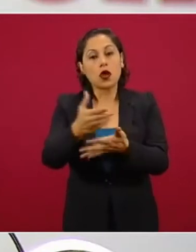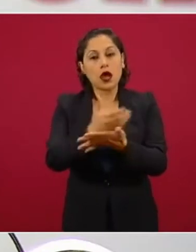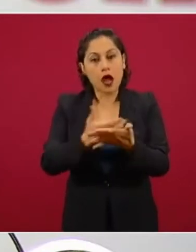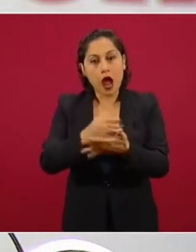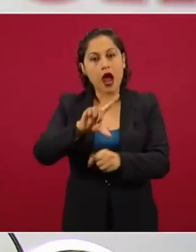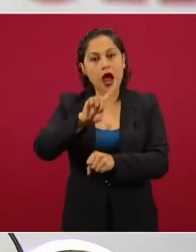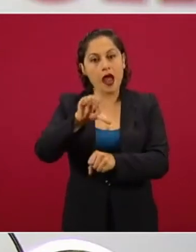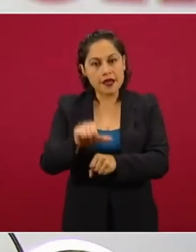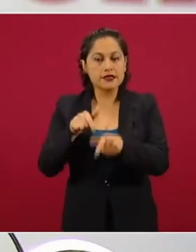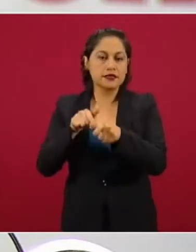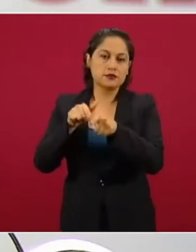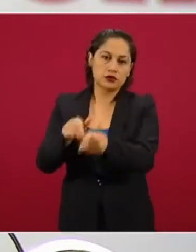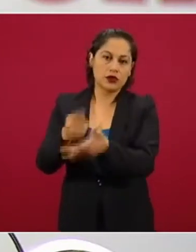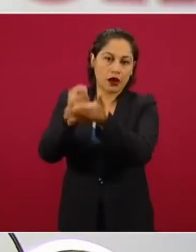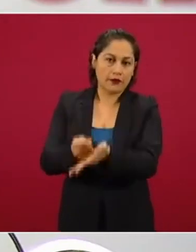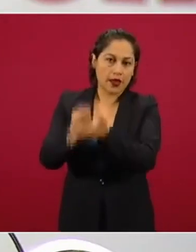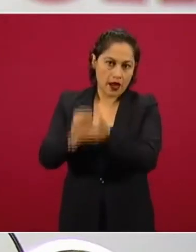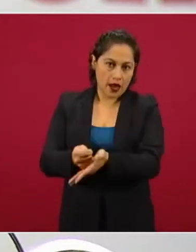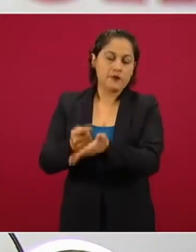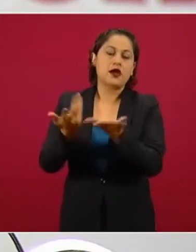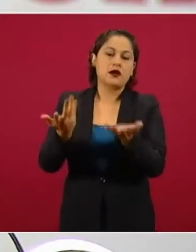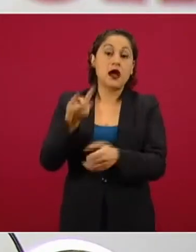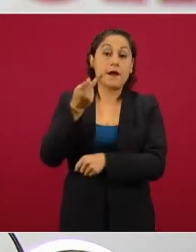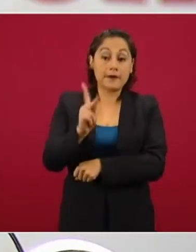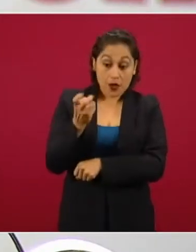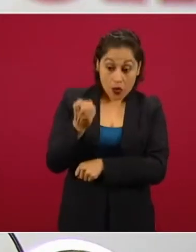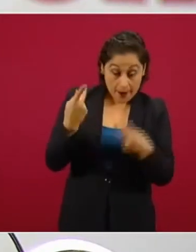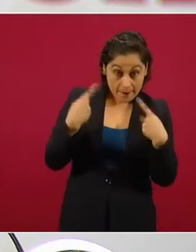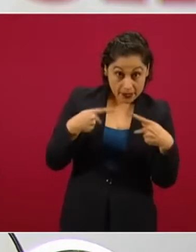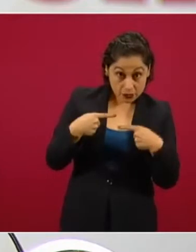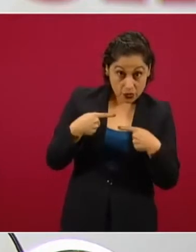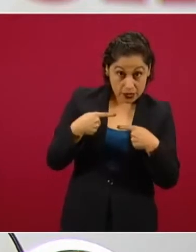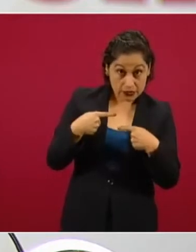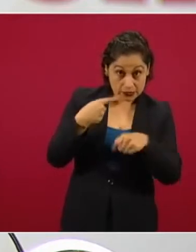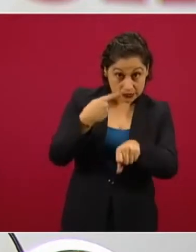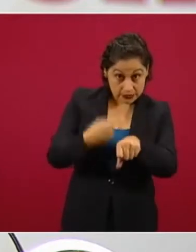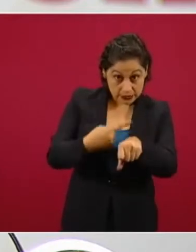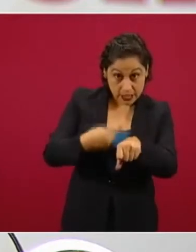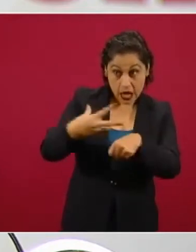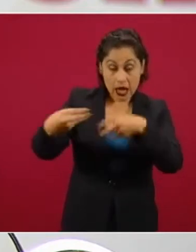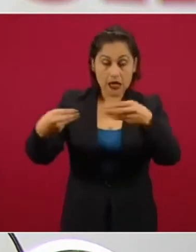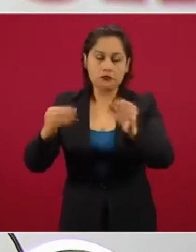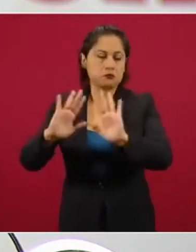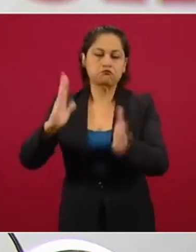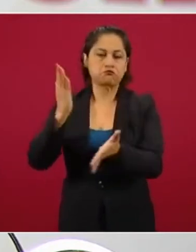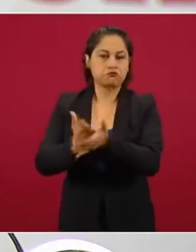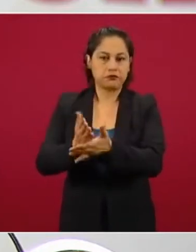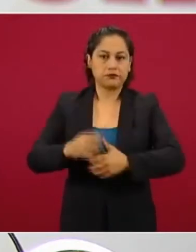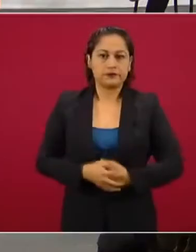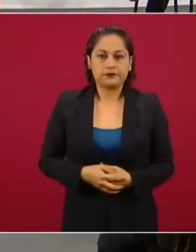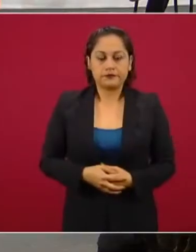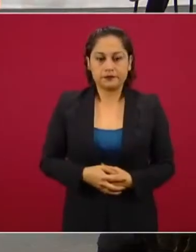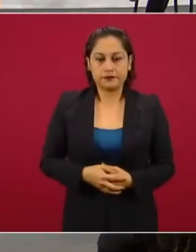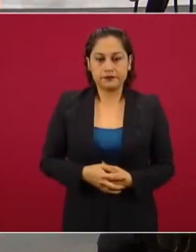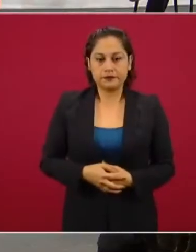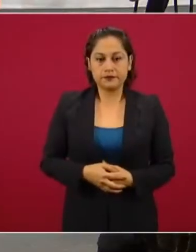recuperación, pero, insisto, no son ya personas que representen la capacidad de contagiar. La siguiente,